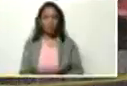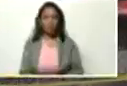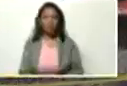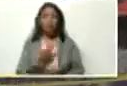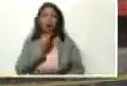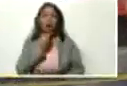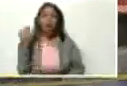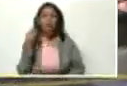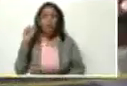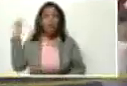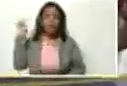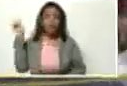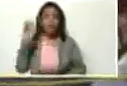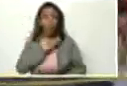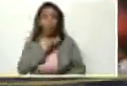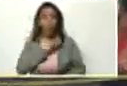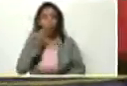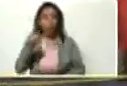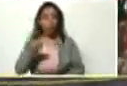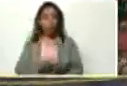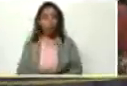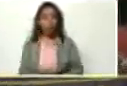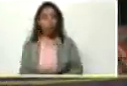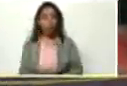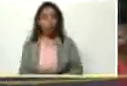Jóvenes de Venezuela,